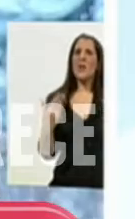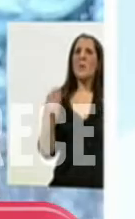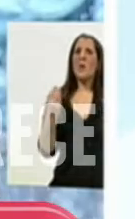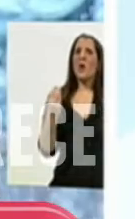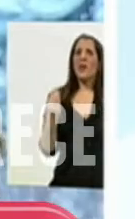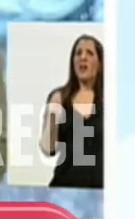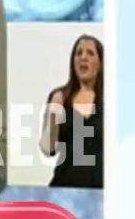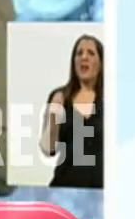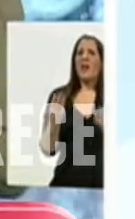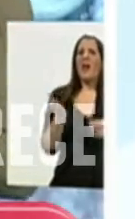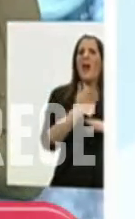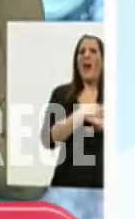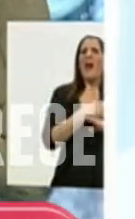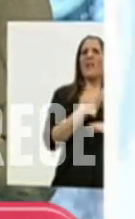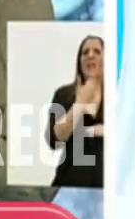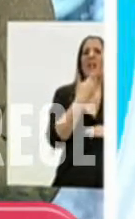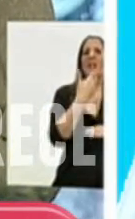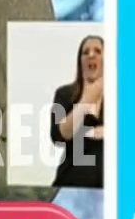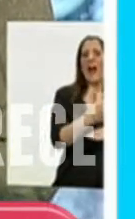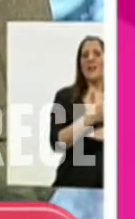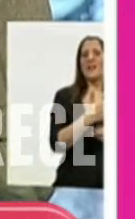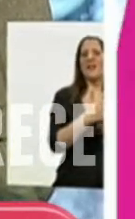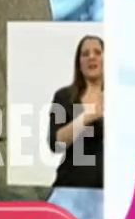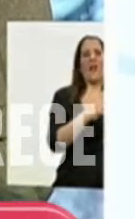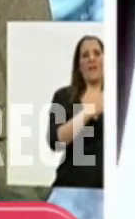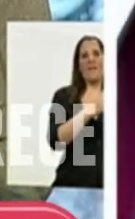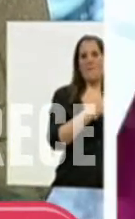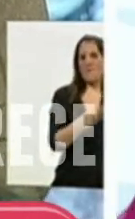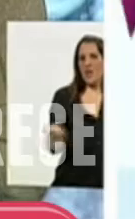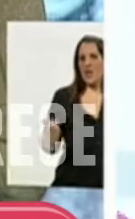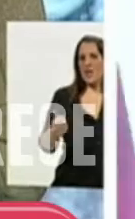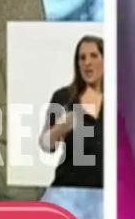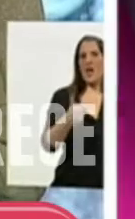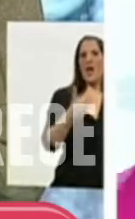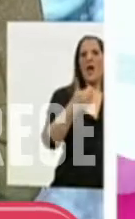causas, desmembrarla y que cada uno investigue un pedacito y nunca poder armar el rompecabezas bueno, general. Bueno, ahí la